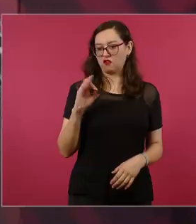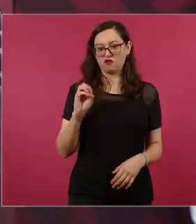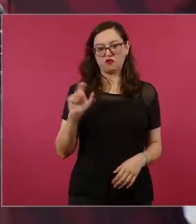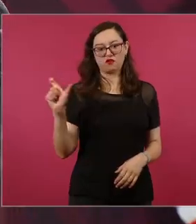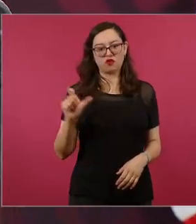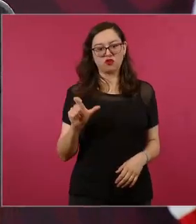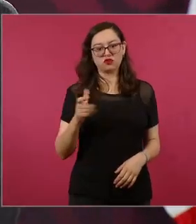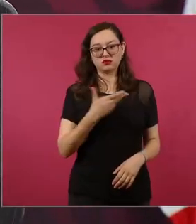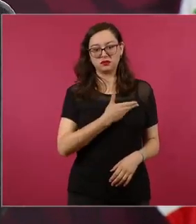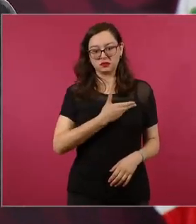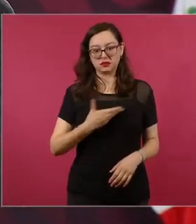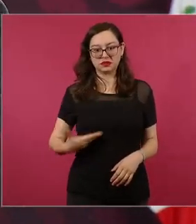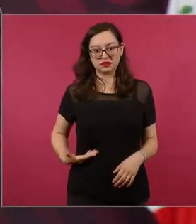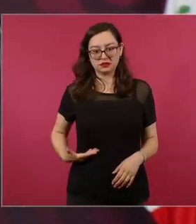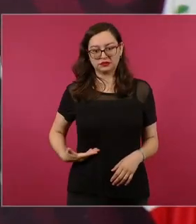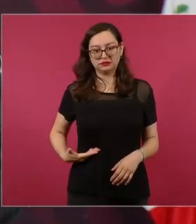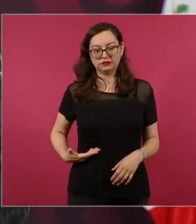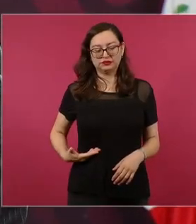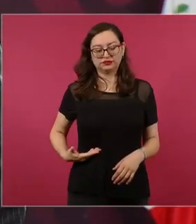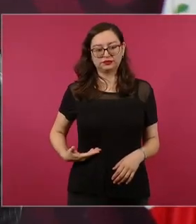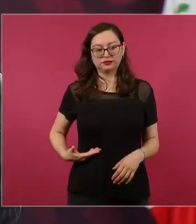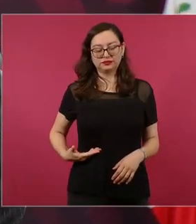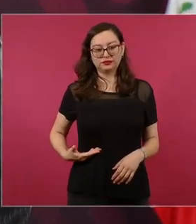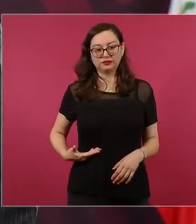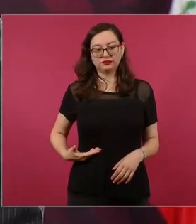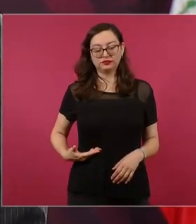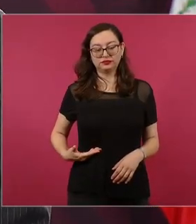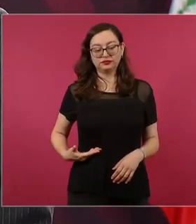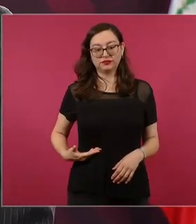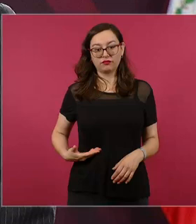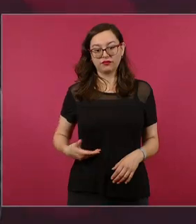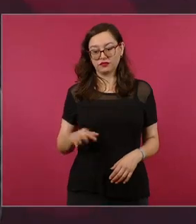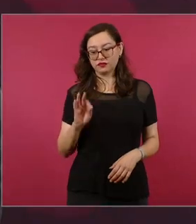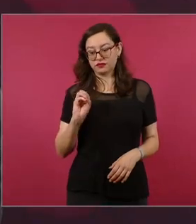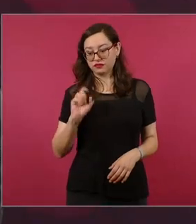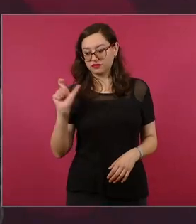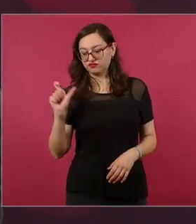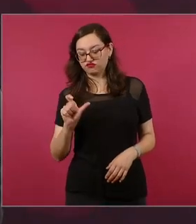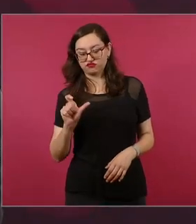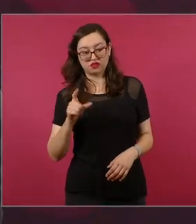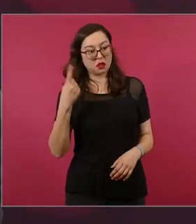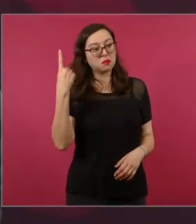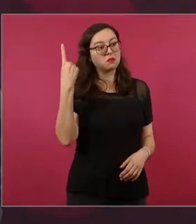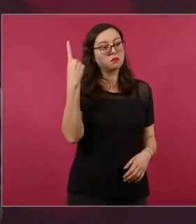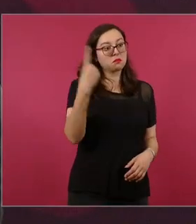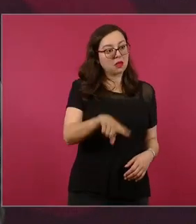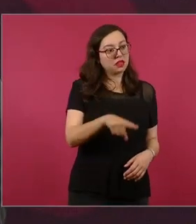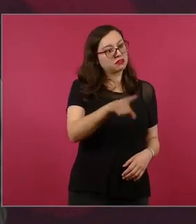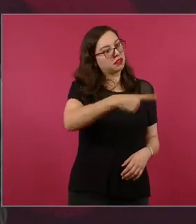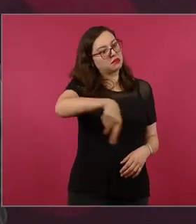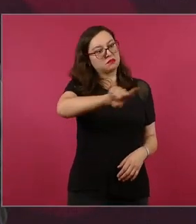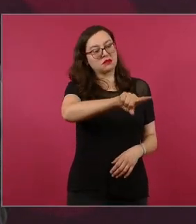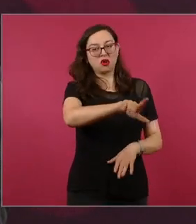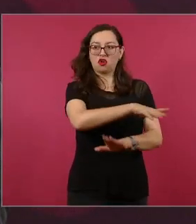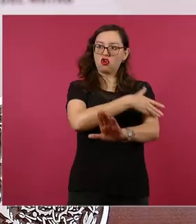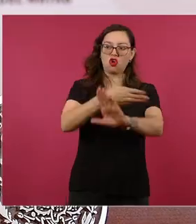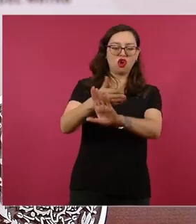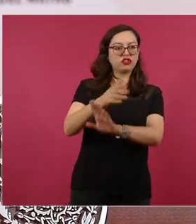se aliaron por consigna para destituirme como jefe de gobierno,